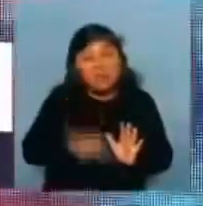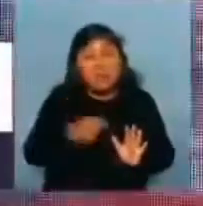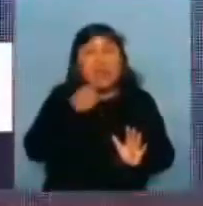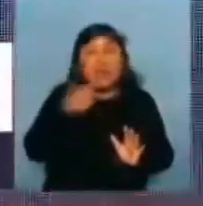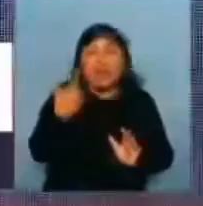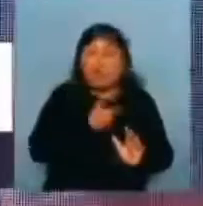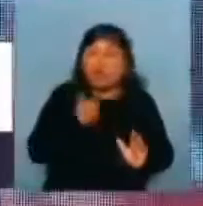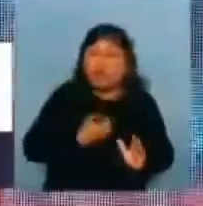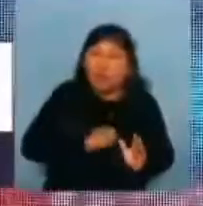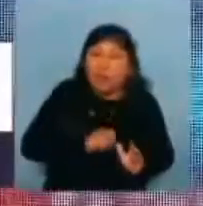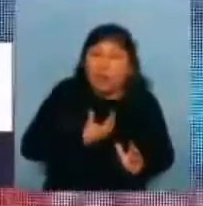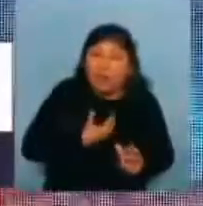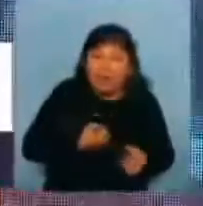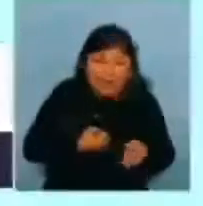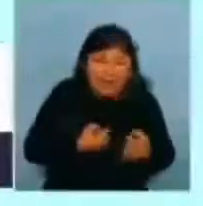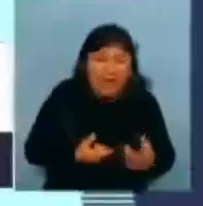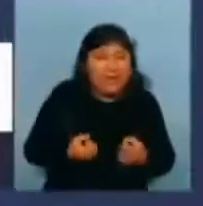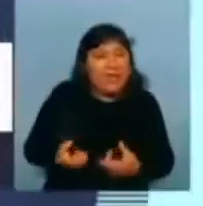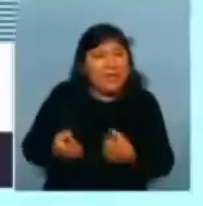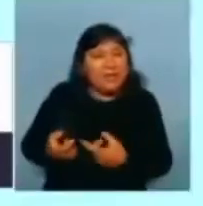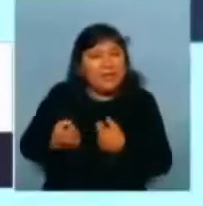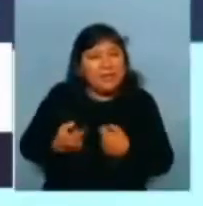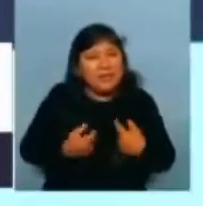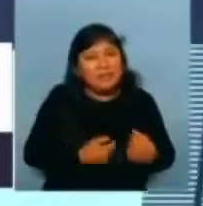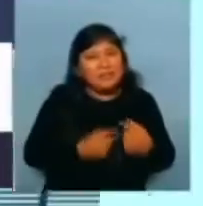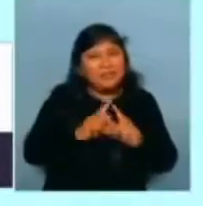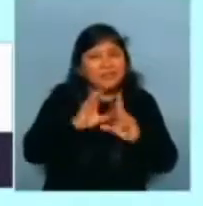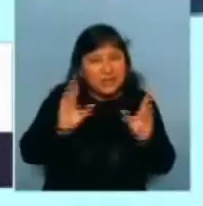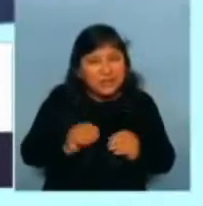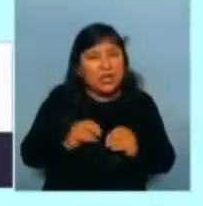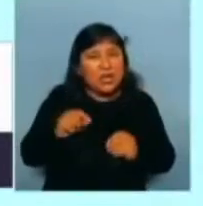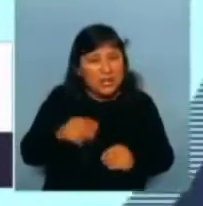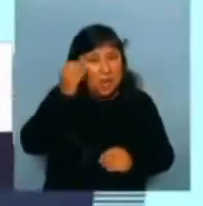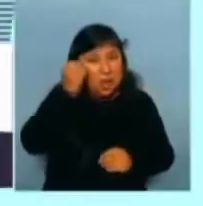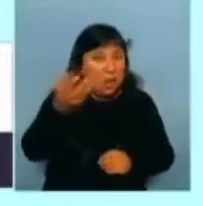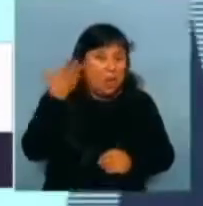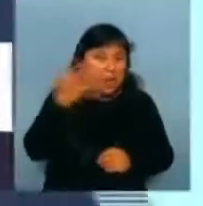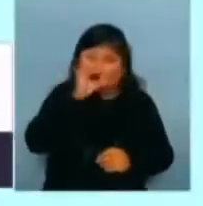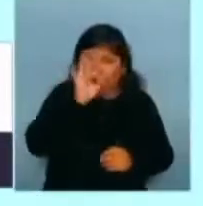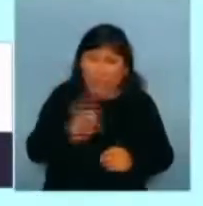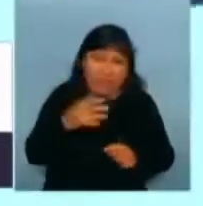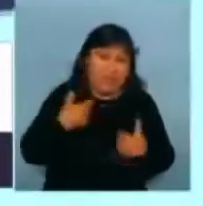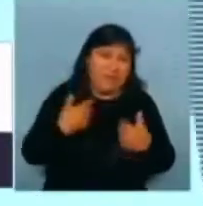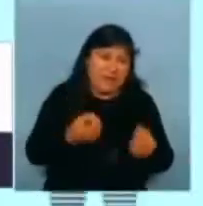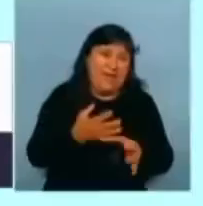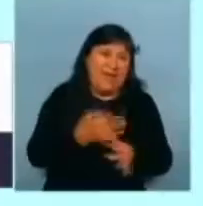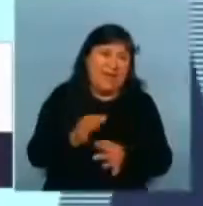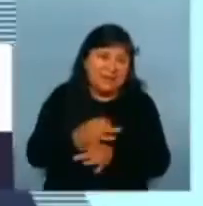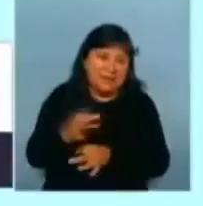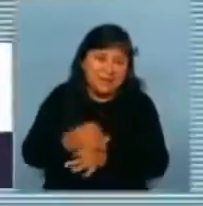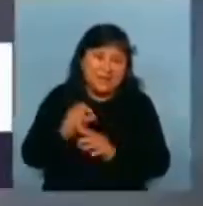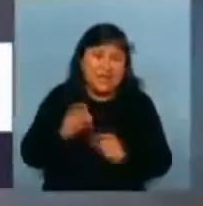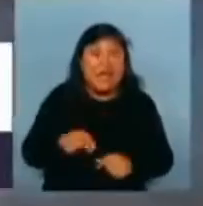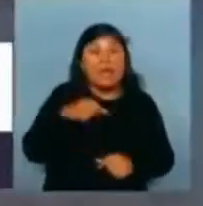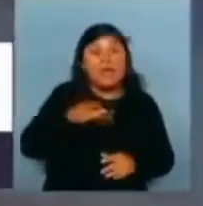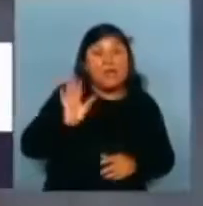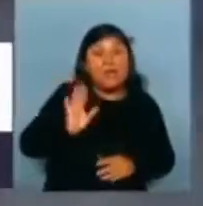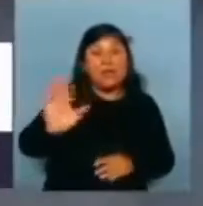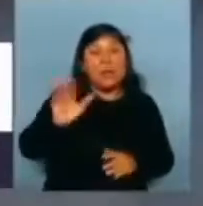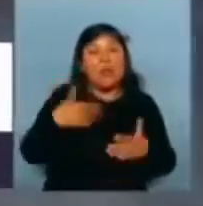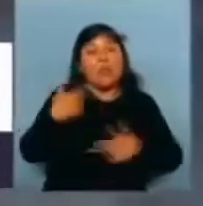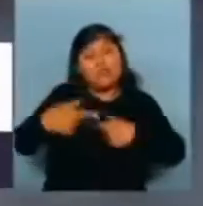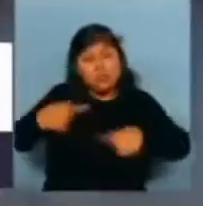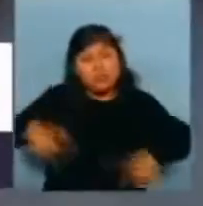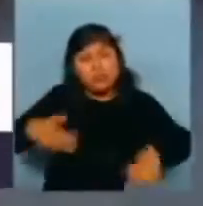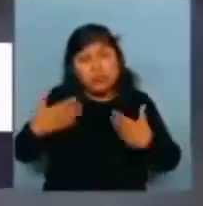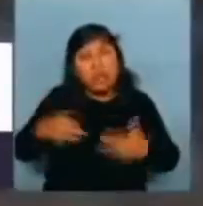herramienta esa desde niño, creo que va a ser algo que no se van a olvidar nunca y lo van a poder utilizar para lo que fuera en la vida. No, y